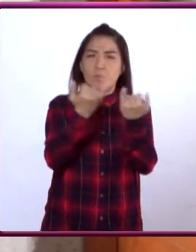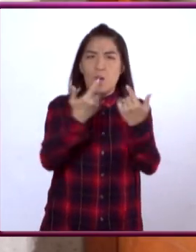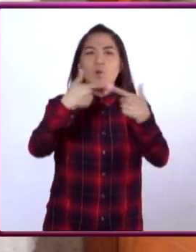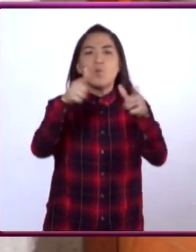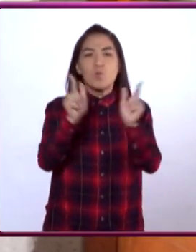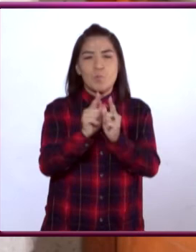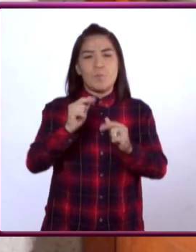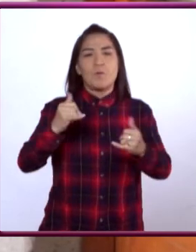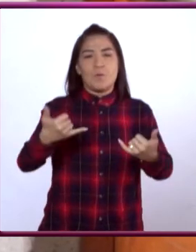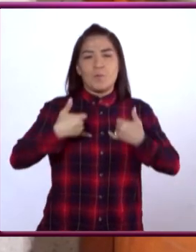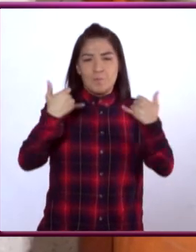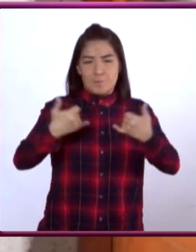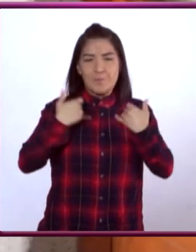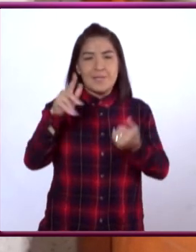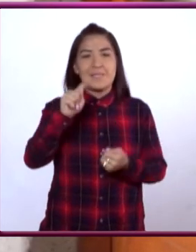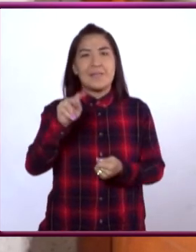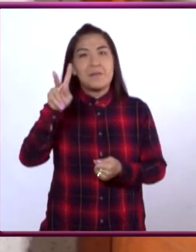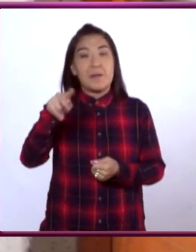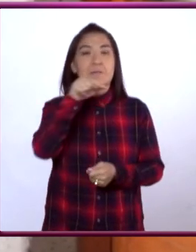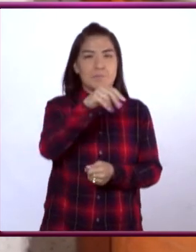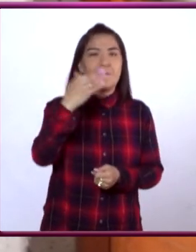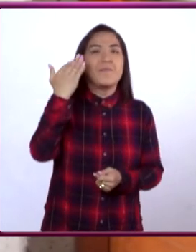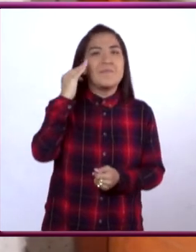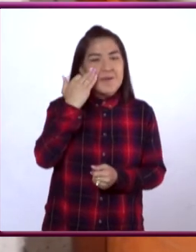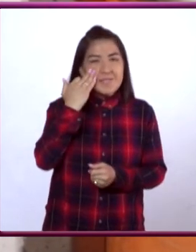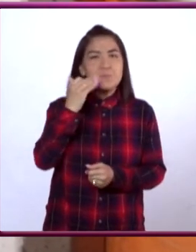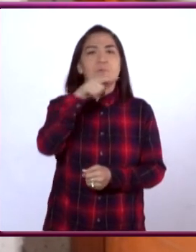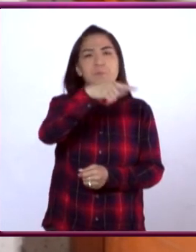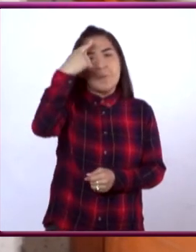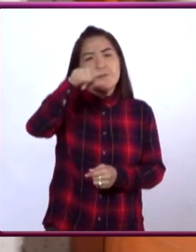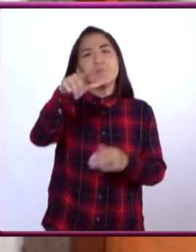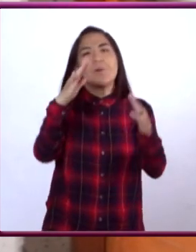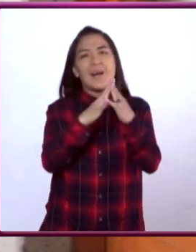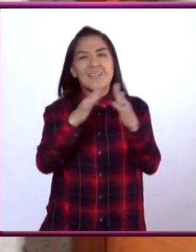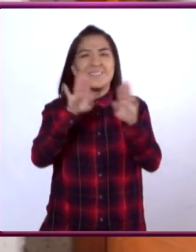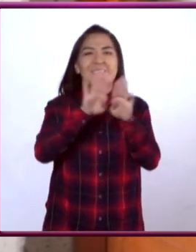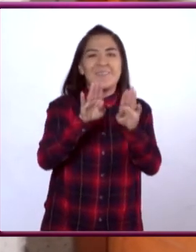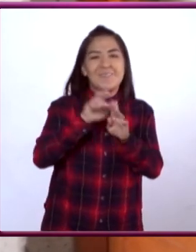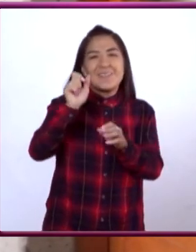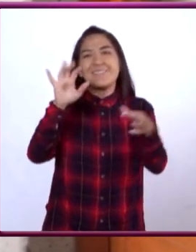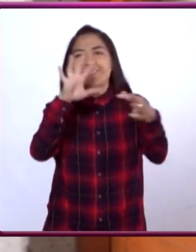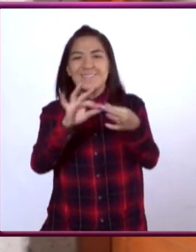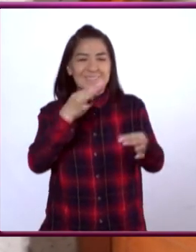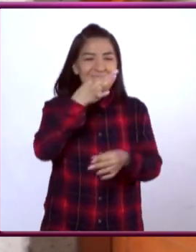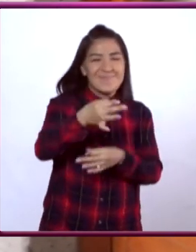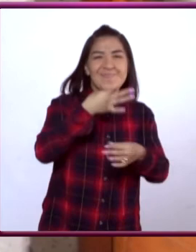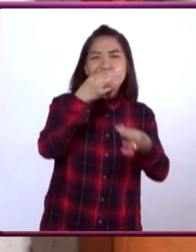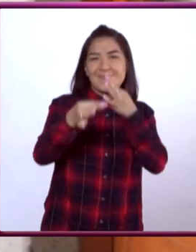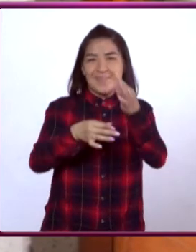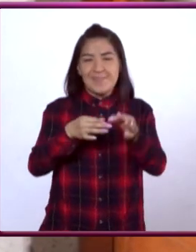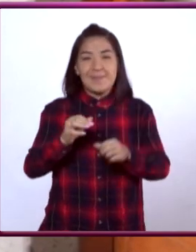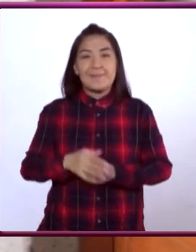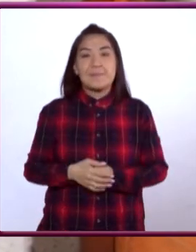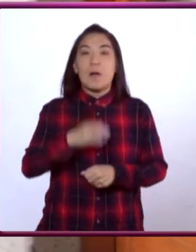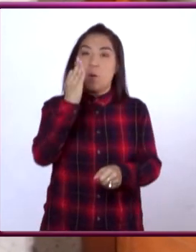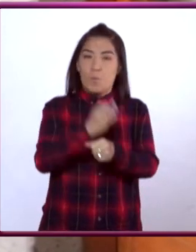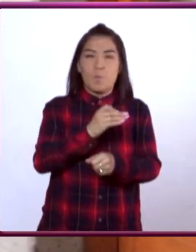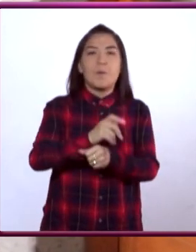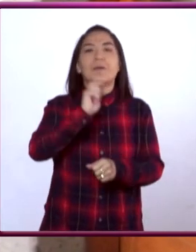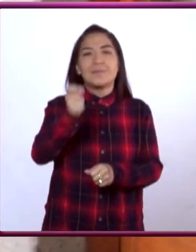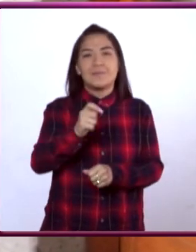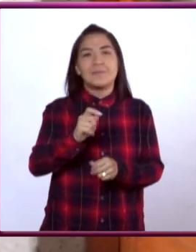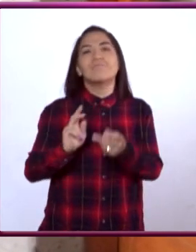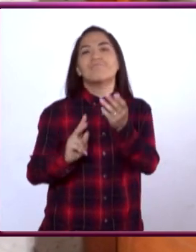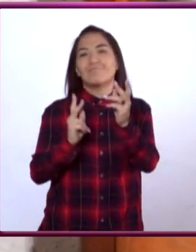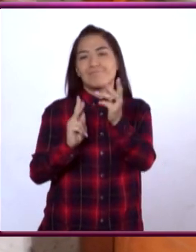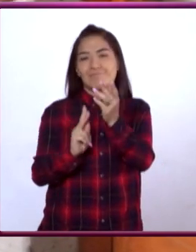les recordamos que está el grupo de Facebook Jóvenes en TV, un grupo de jóvenes en casa para que se pasen recetas radiactivas. El segmento